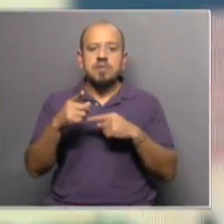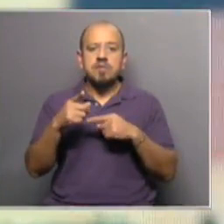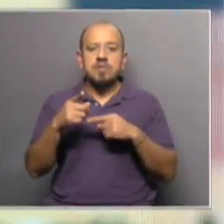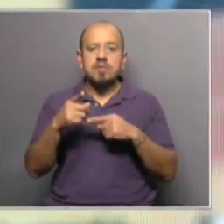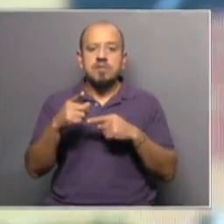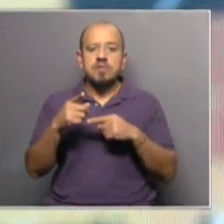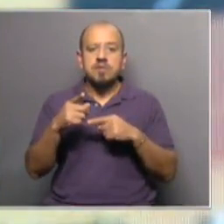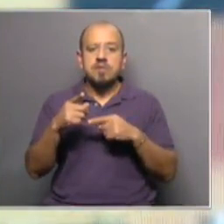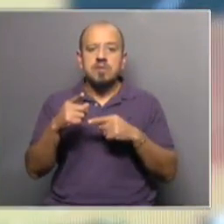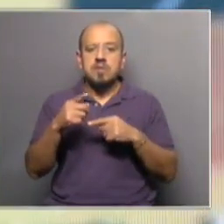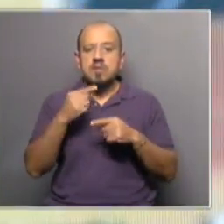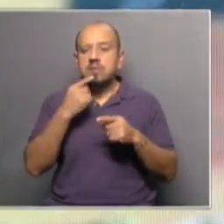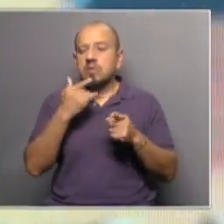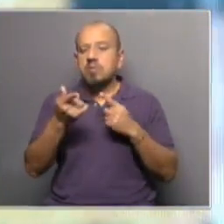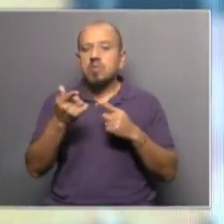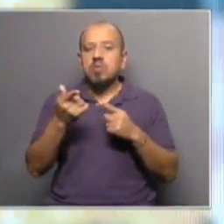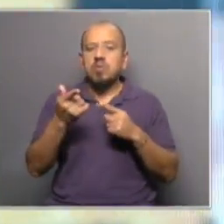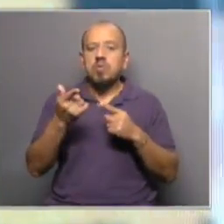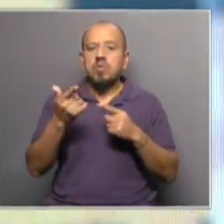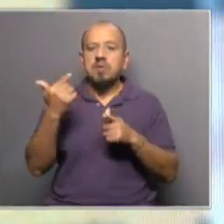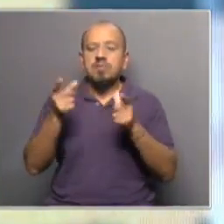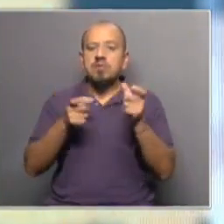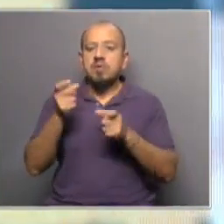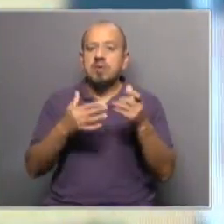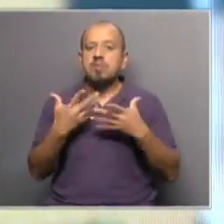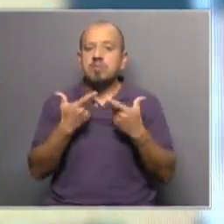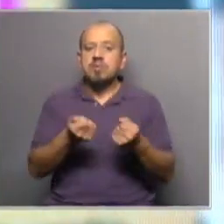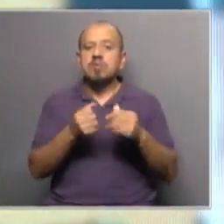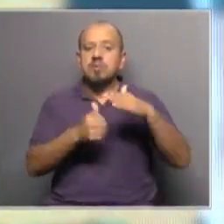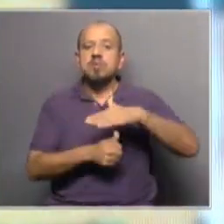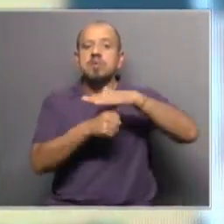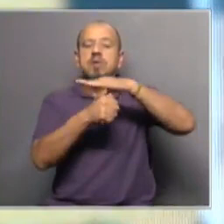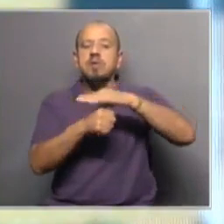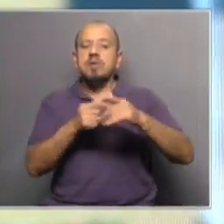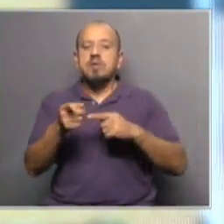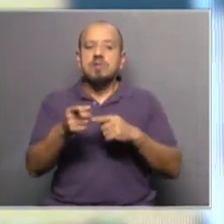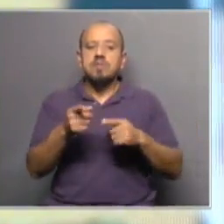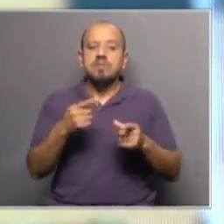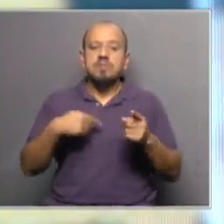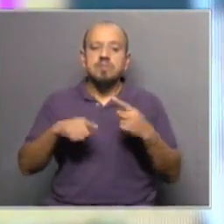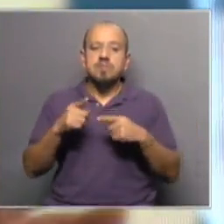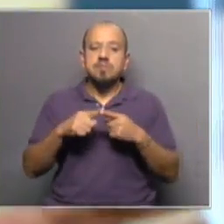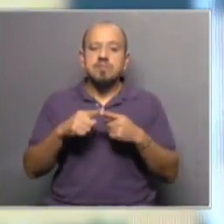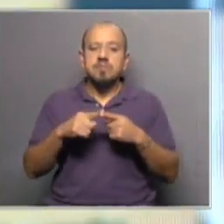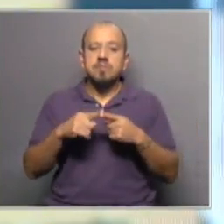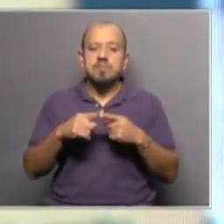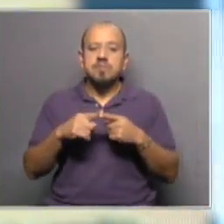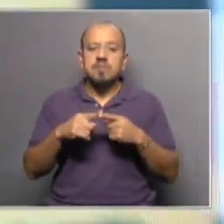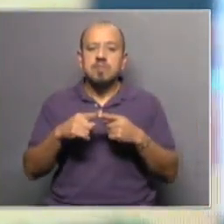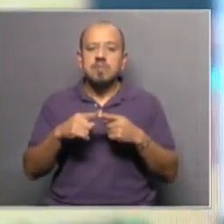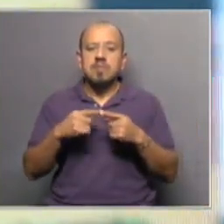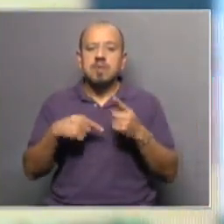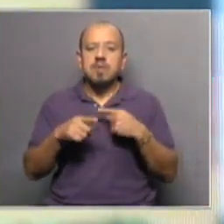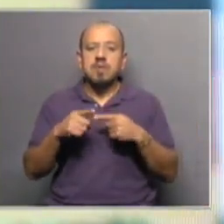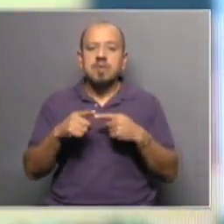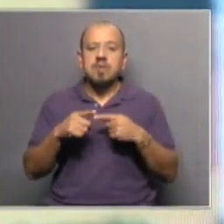¿no? Así, claro. Y también con determinados liderazgos, que puede ser de deportistas, de dirigentes, cambiando el eje, no lo vamos a tratar en